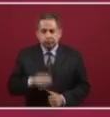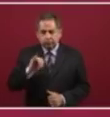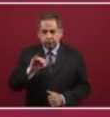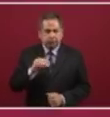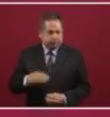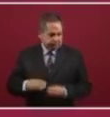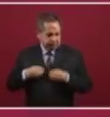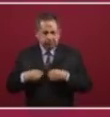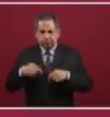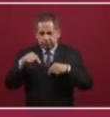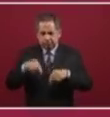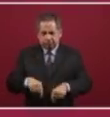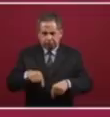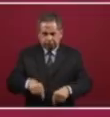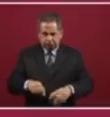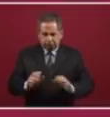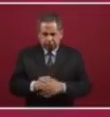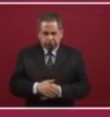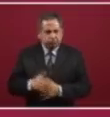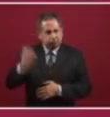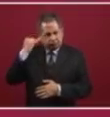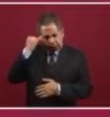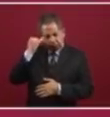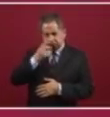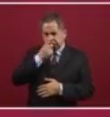aquí, como lo planteé.